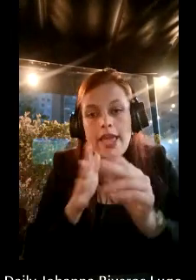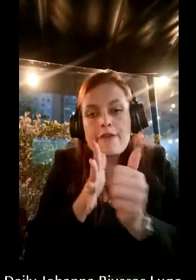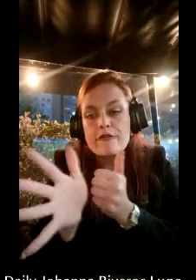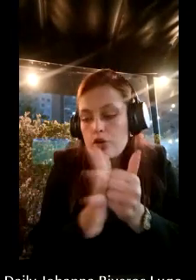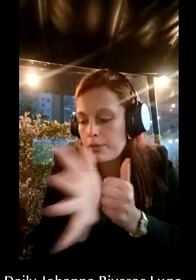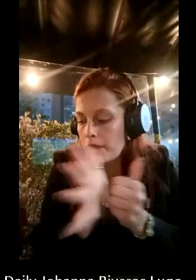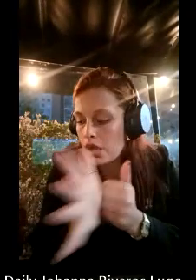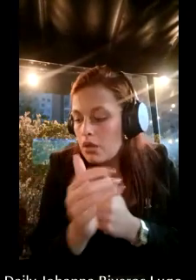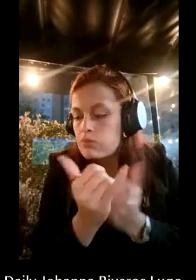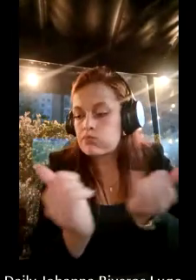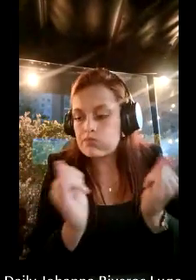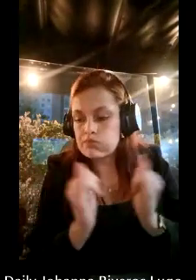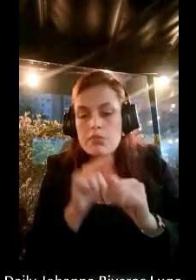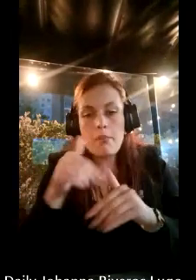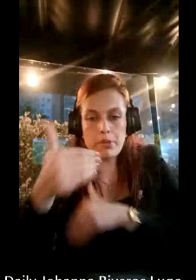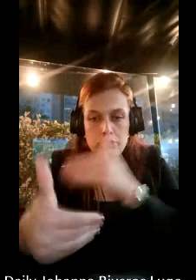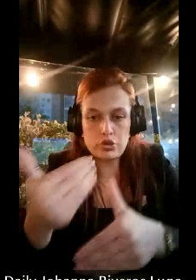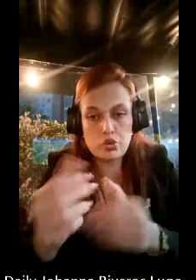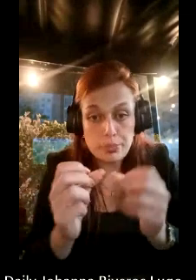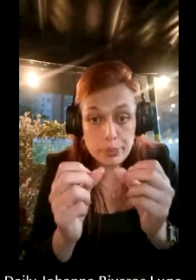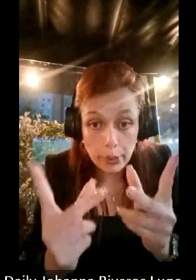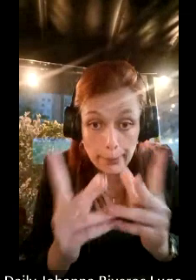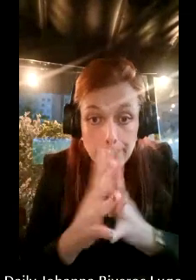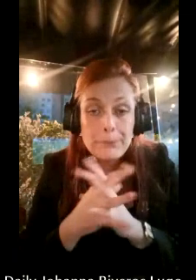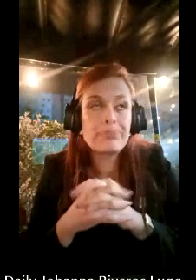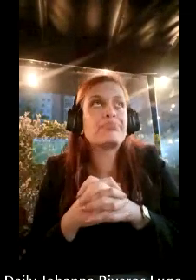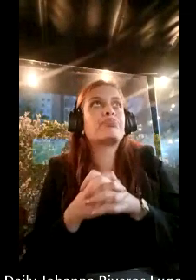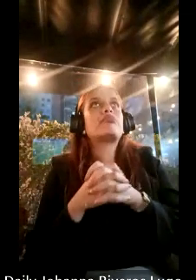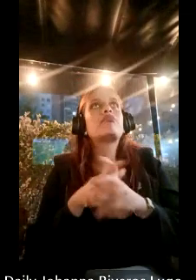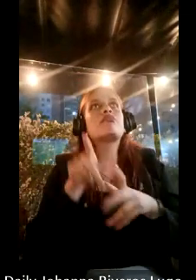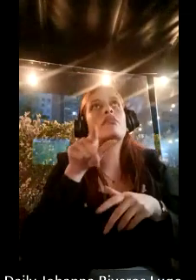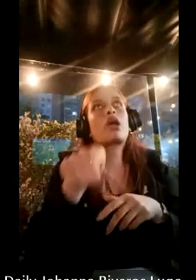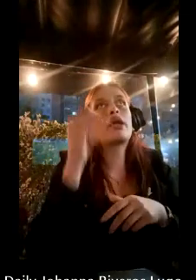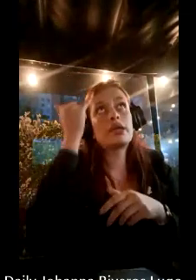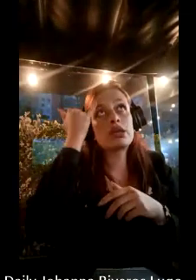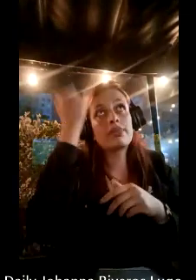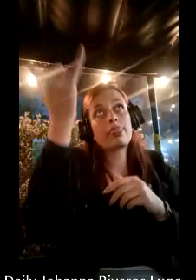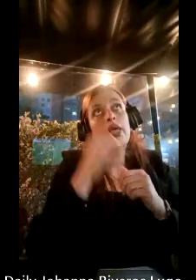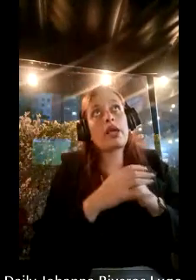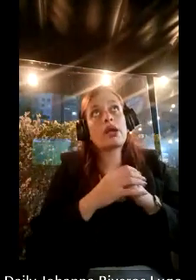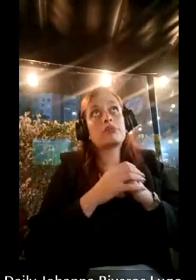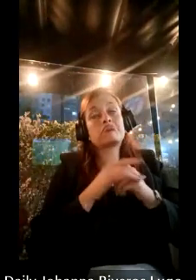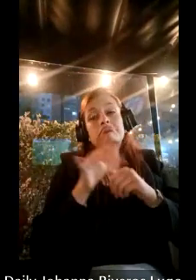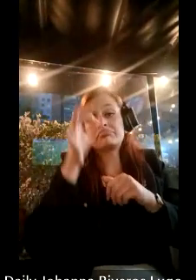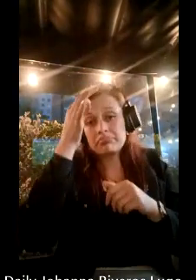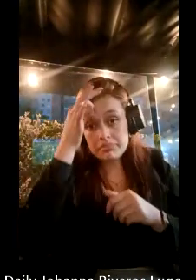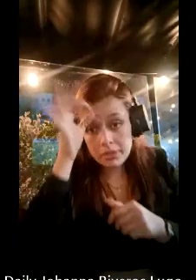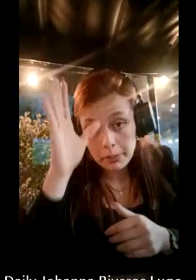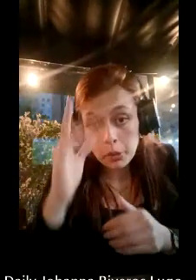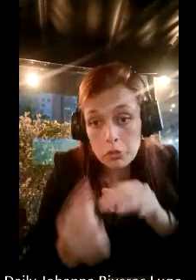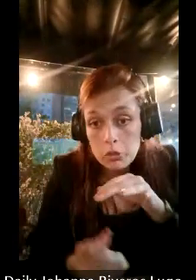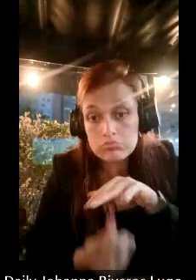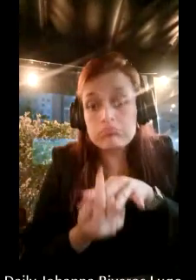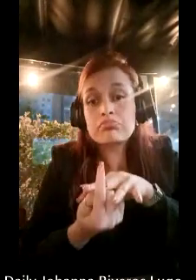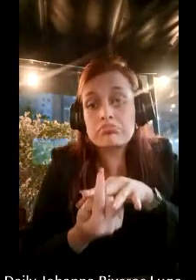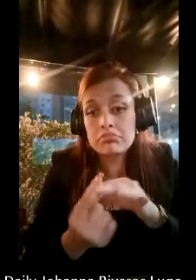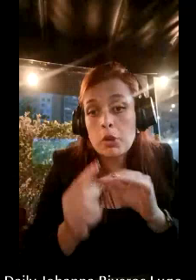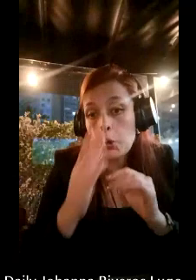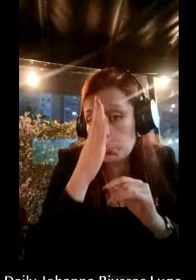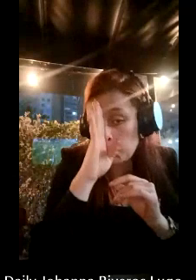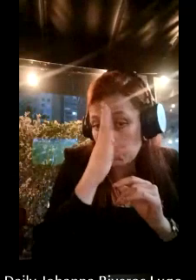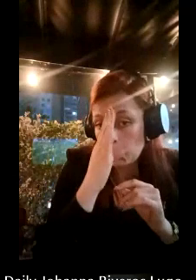em, pues la idea es que si de pronto surge alguna duda, pregunta, inquietud durante mi